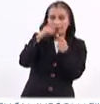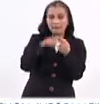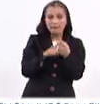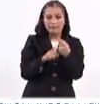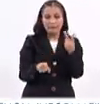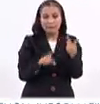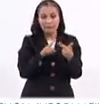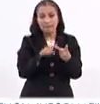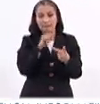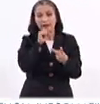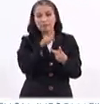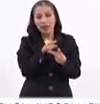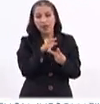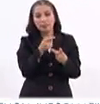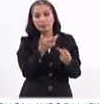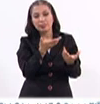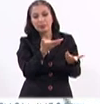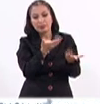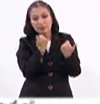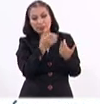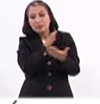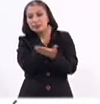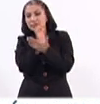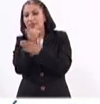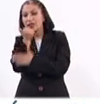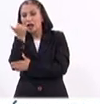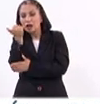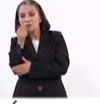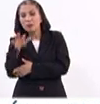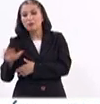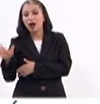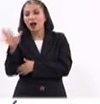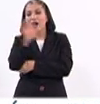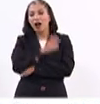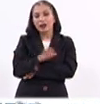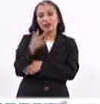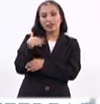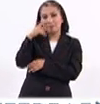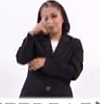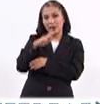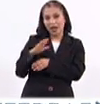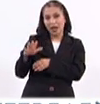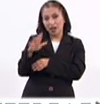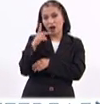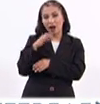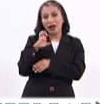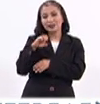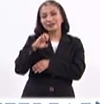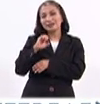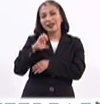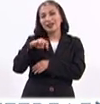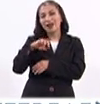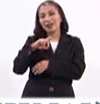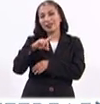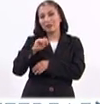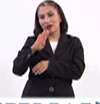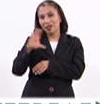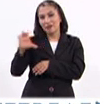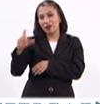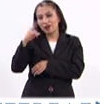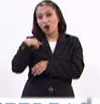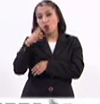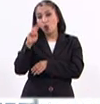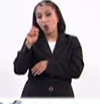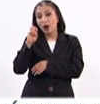y pues también atraer a estudiantes a esta área del país. Ensenada, Baja California,